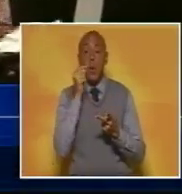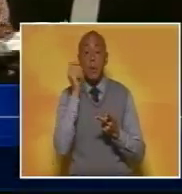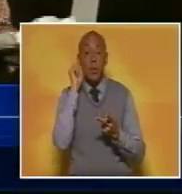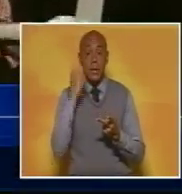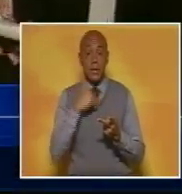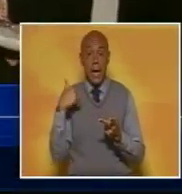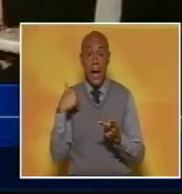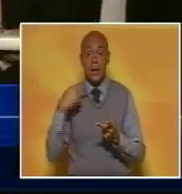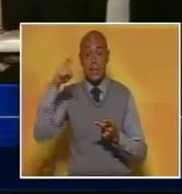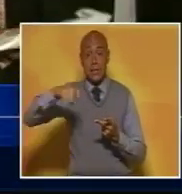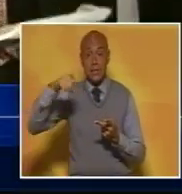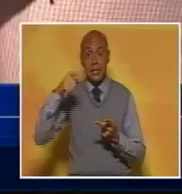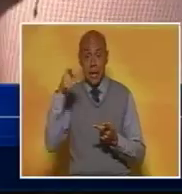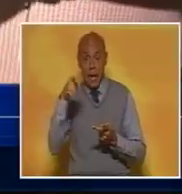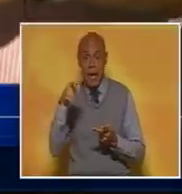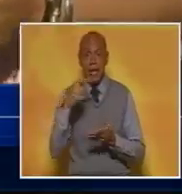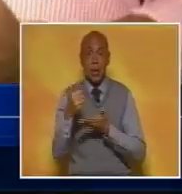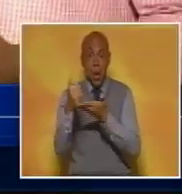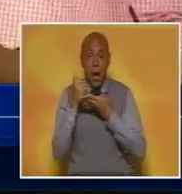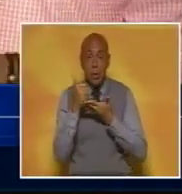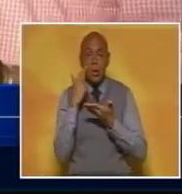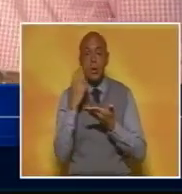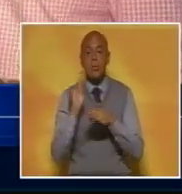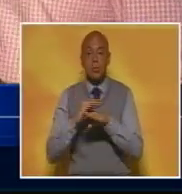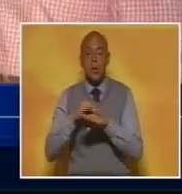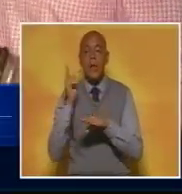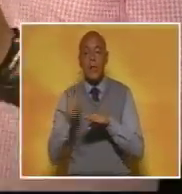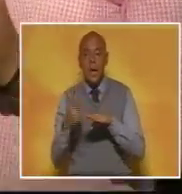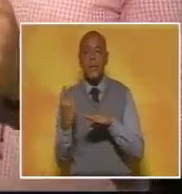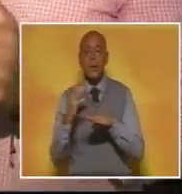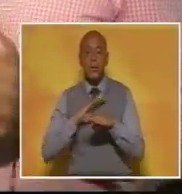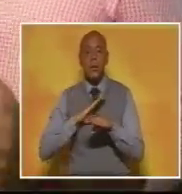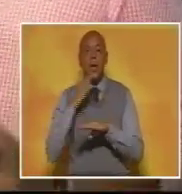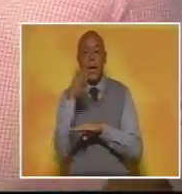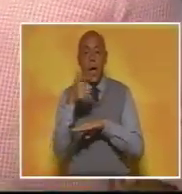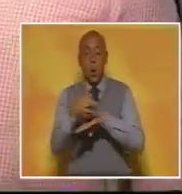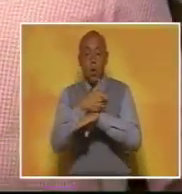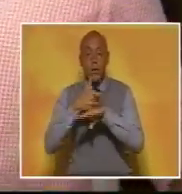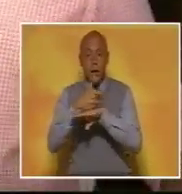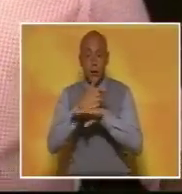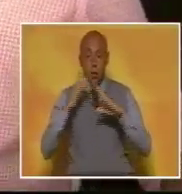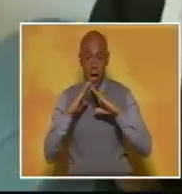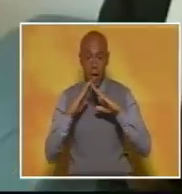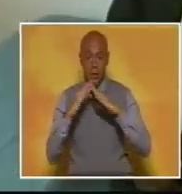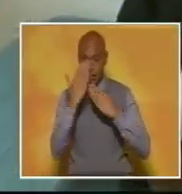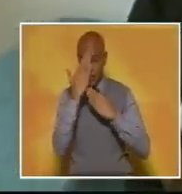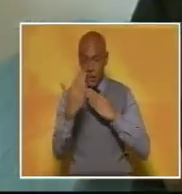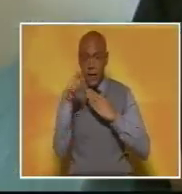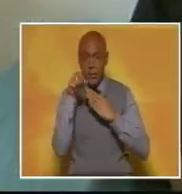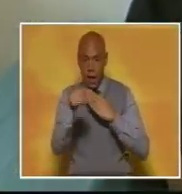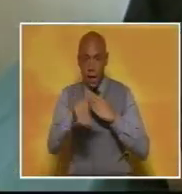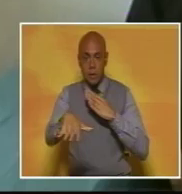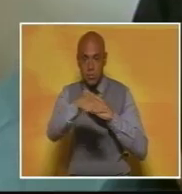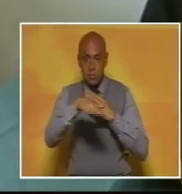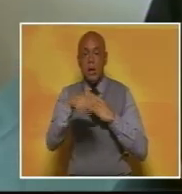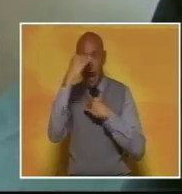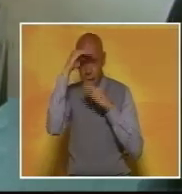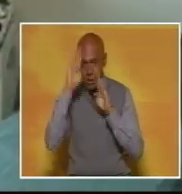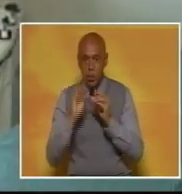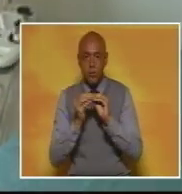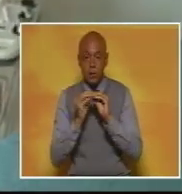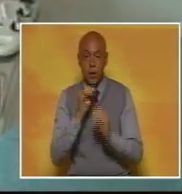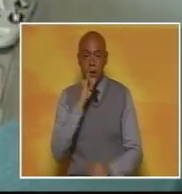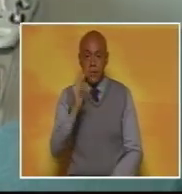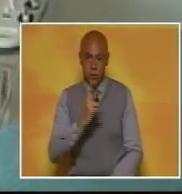de ayudas a acercarse a esta institución ubicada frente a la residencia oficial del gobernador para canalizar la atención. Desde el estado Zulia,